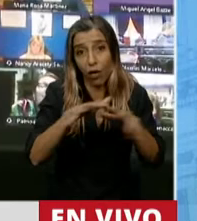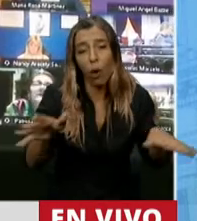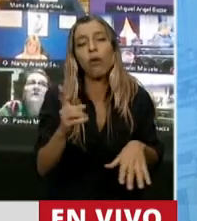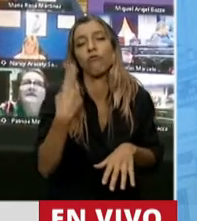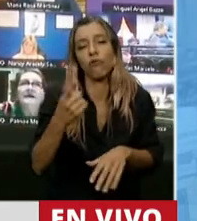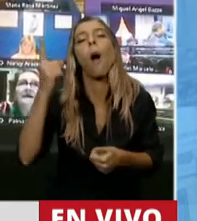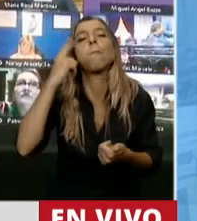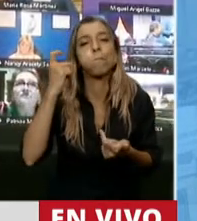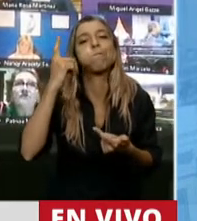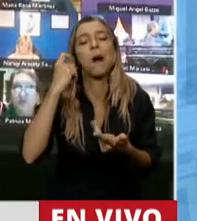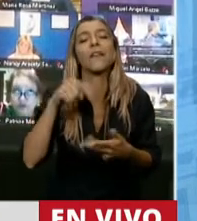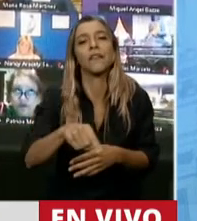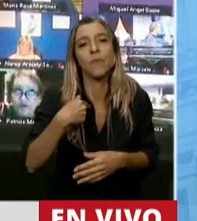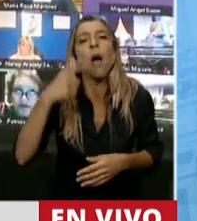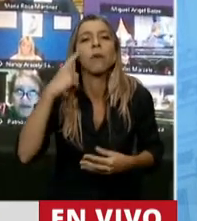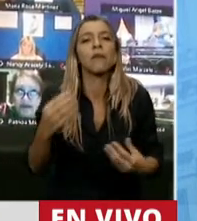nuestra Argentina, es